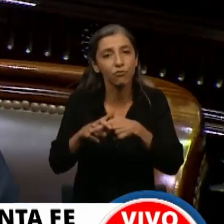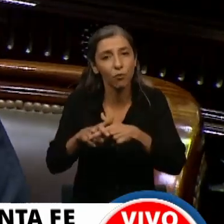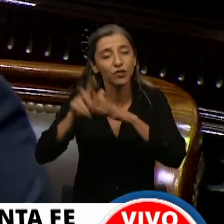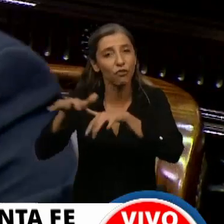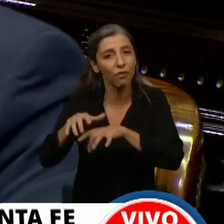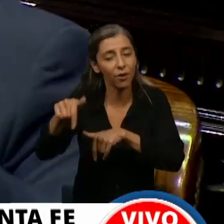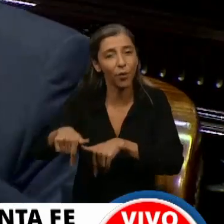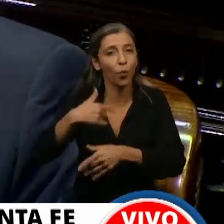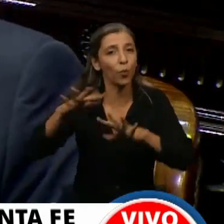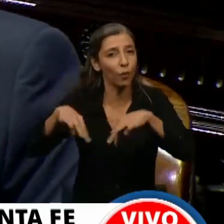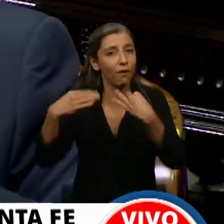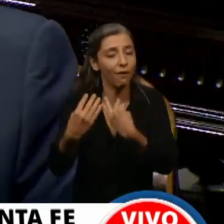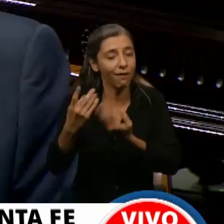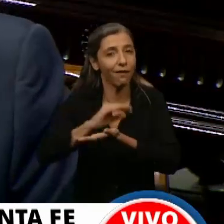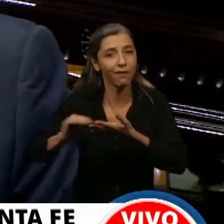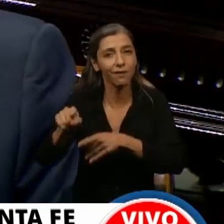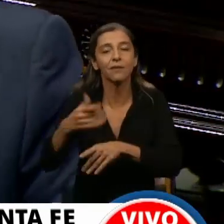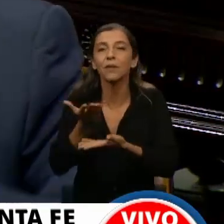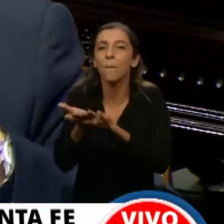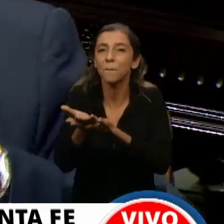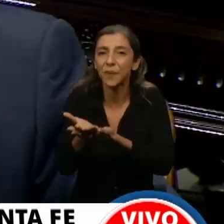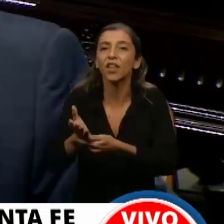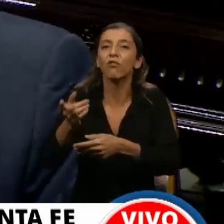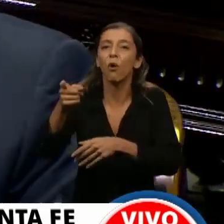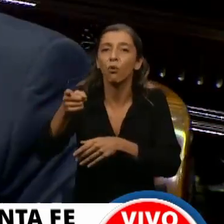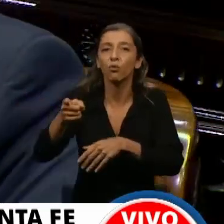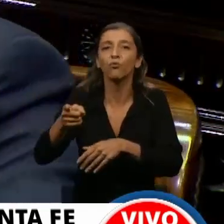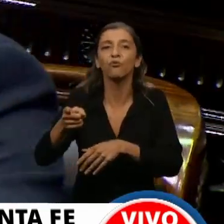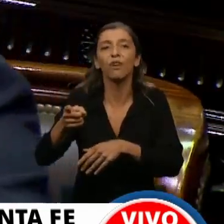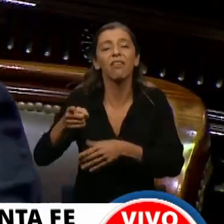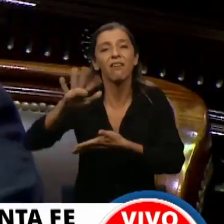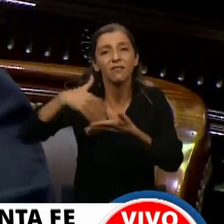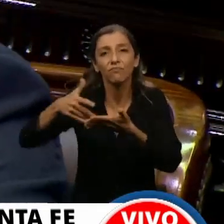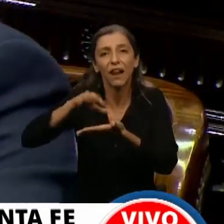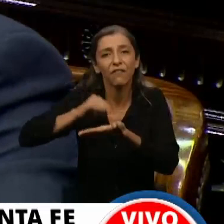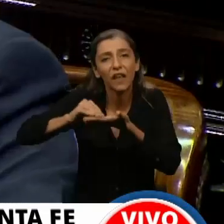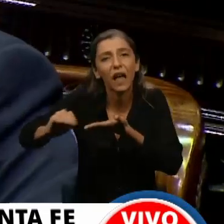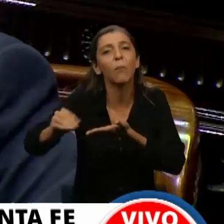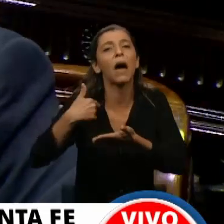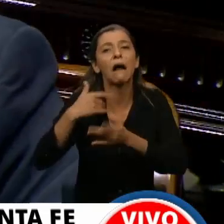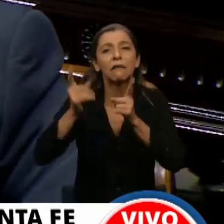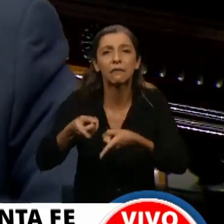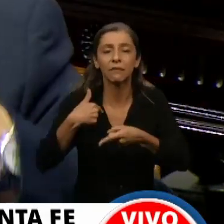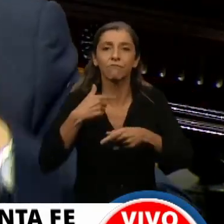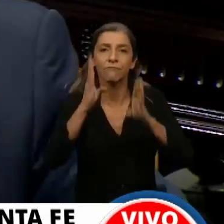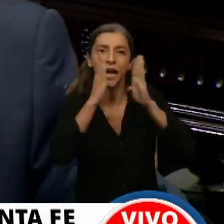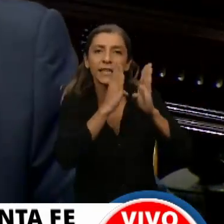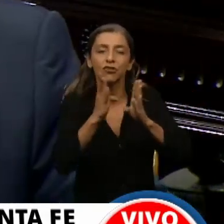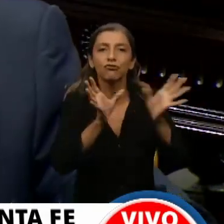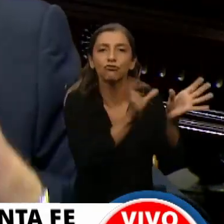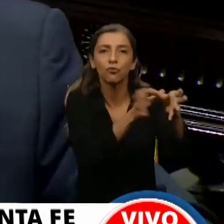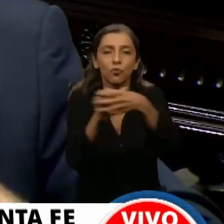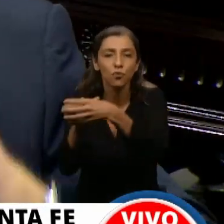de Diputados que se den una agenda para escuchar a todas las entidades y organizaciones que están